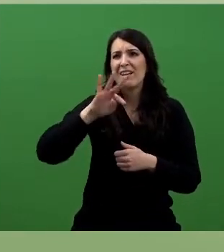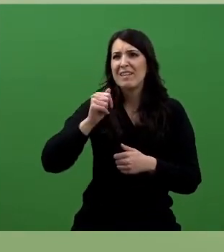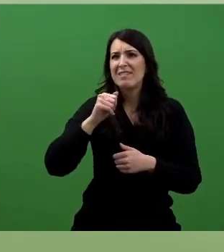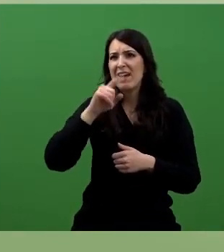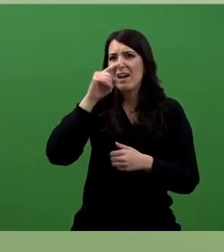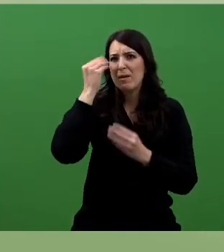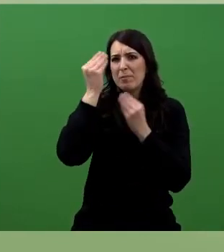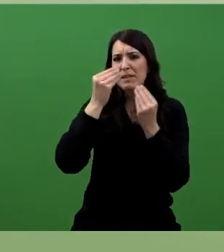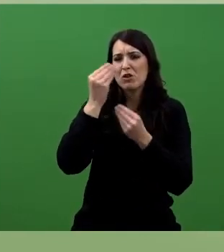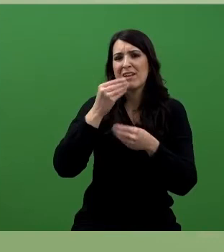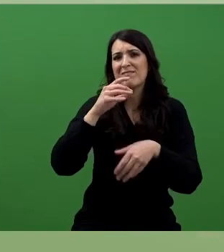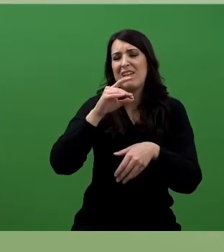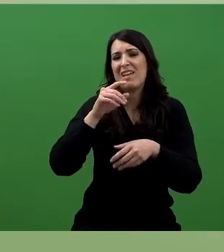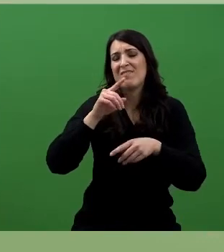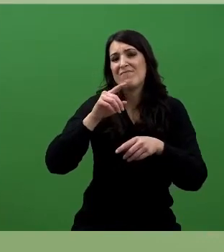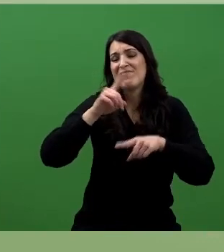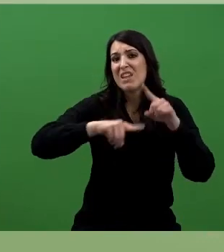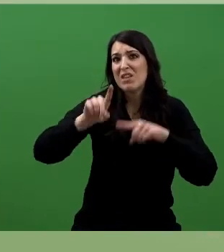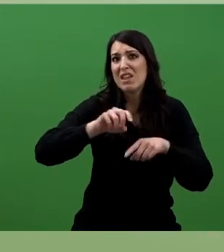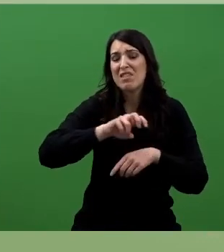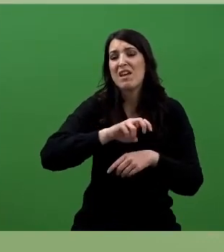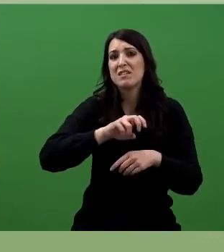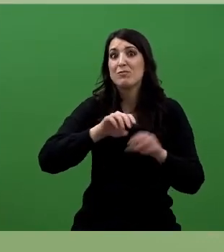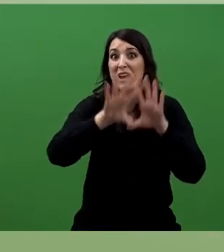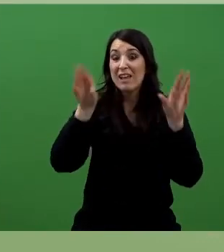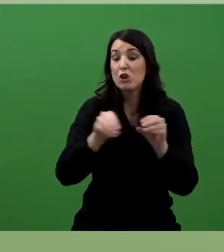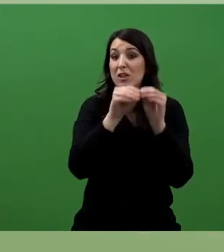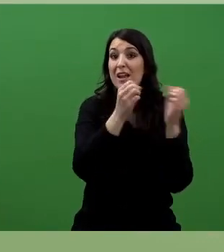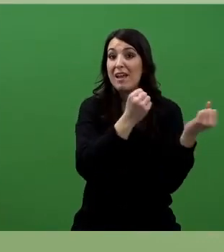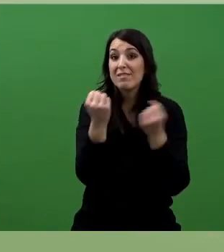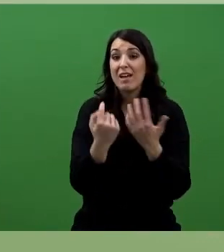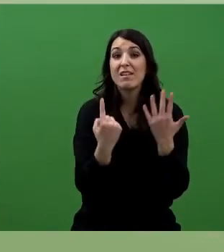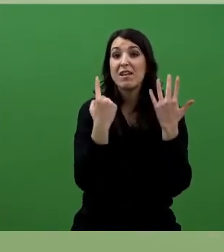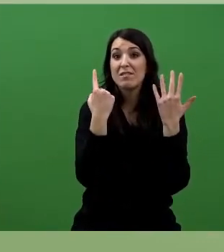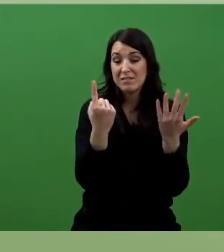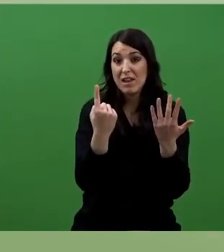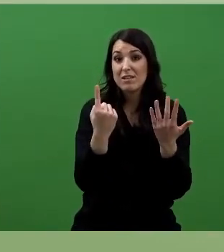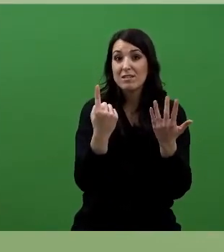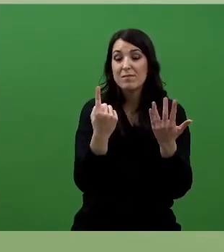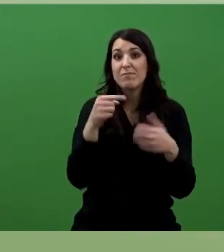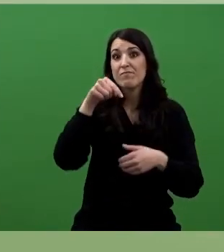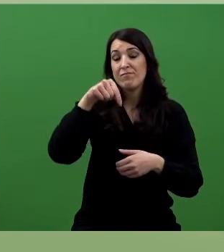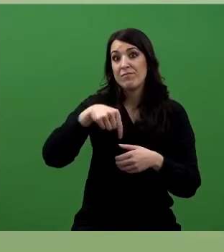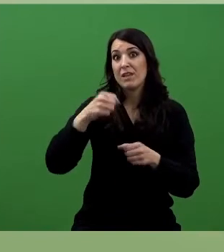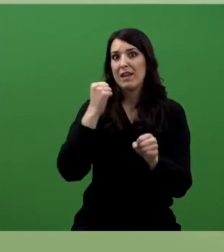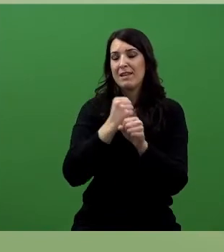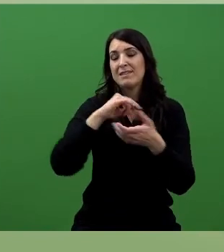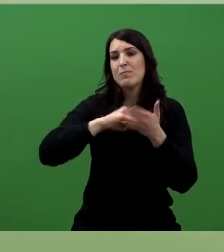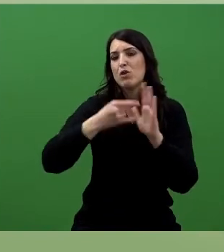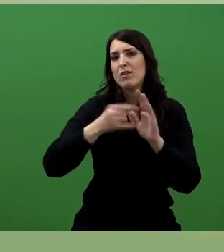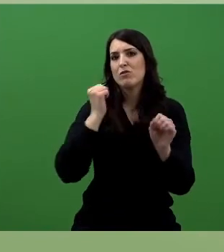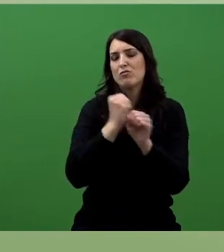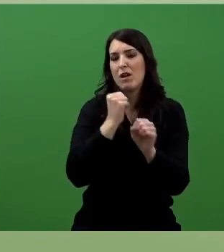son inmunodeficiencias, y Epicare, que es de epilepsia. Estas son las 6 redes europeas de referencia que están trabajando en este